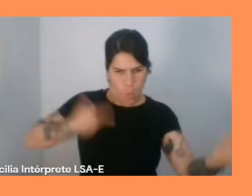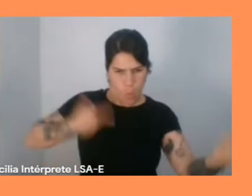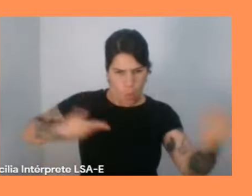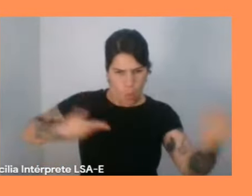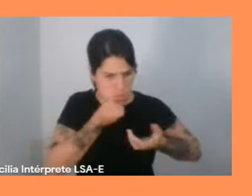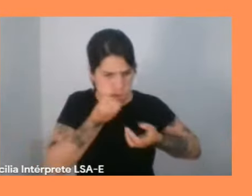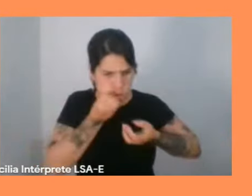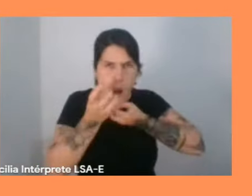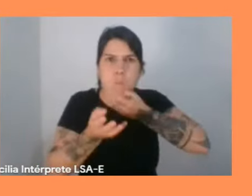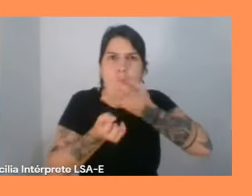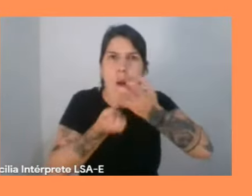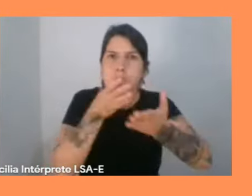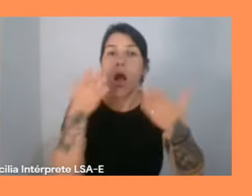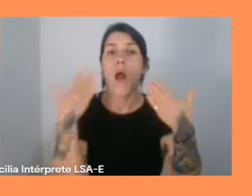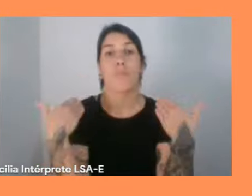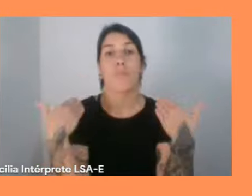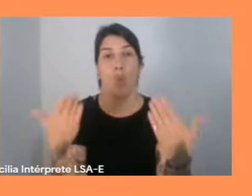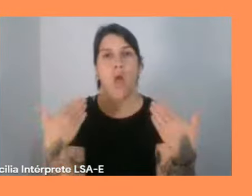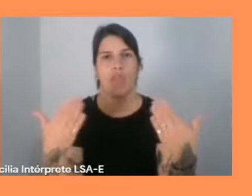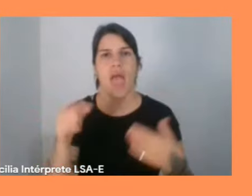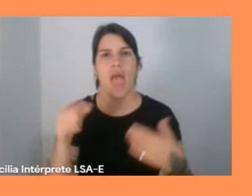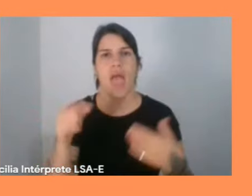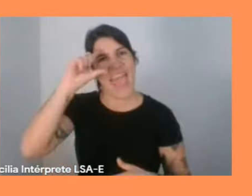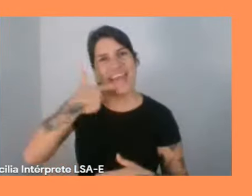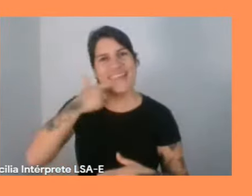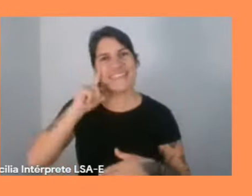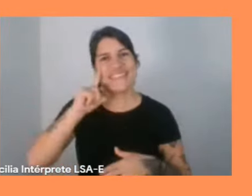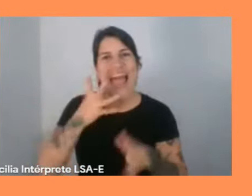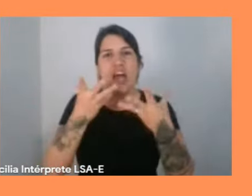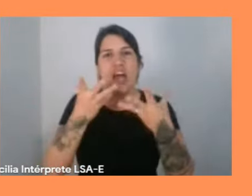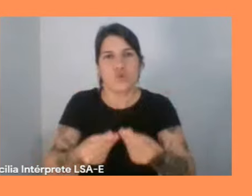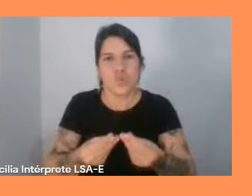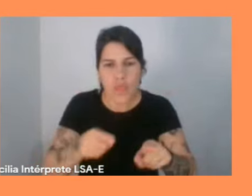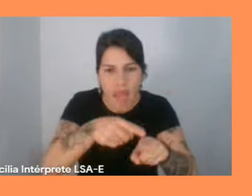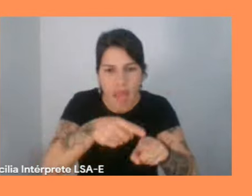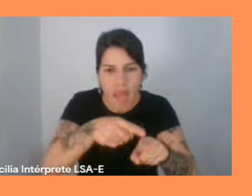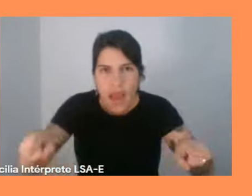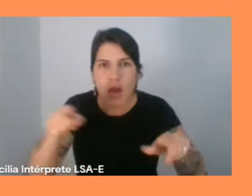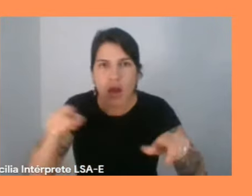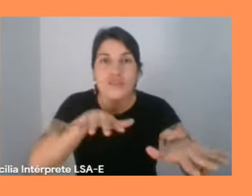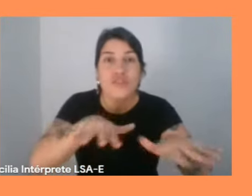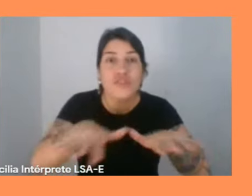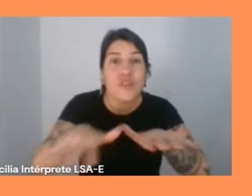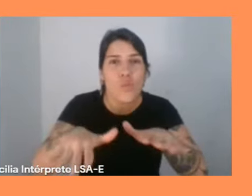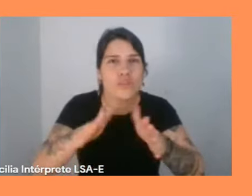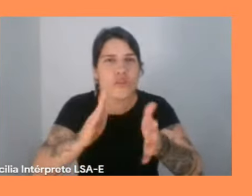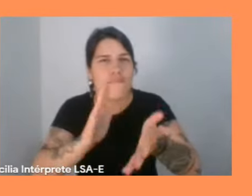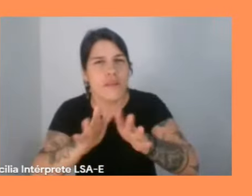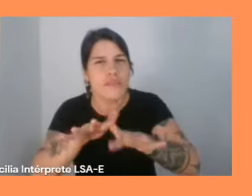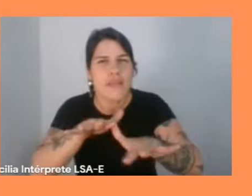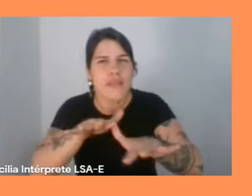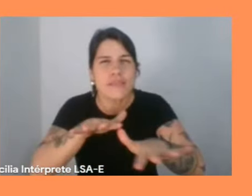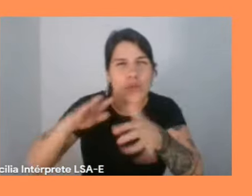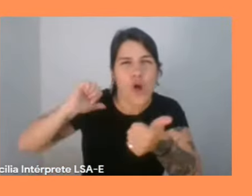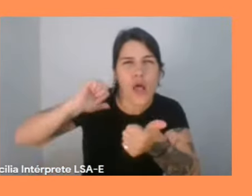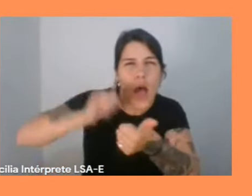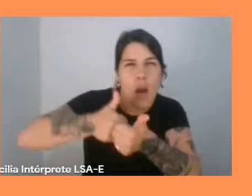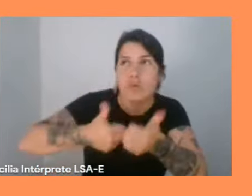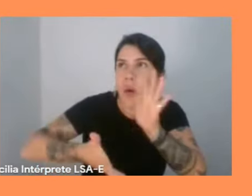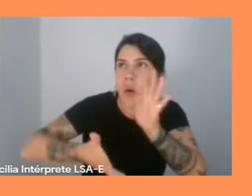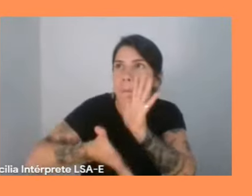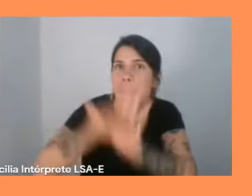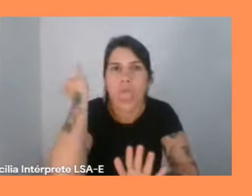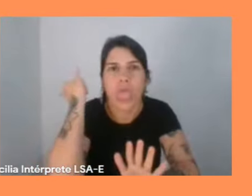abuso o violencia. Que las infancias y las adolescencias puedan pedir ayuda rompiendo el silencio y los